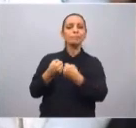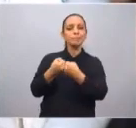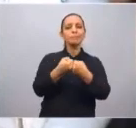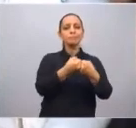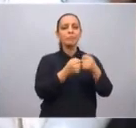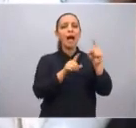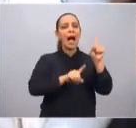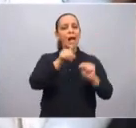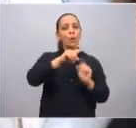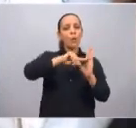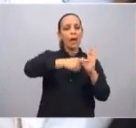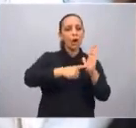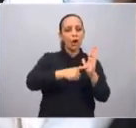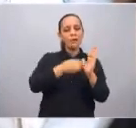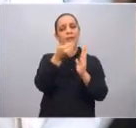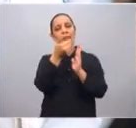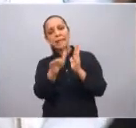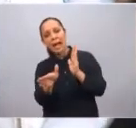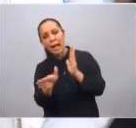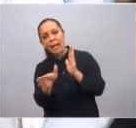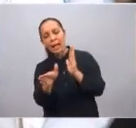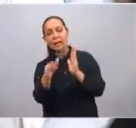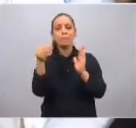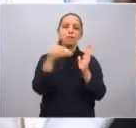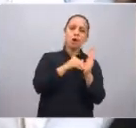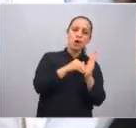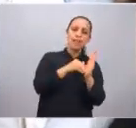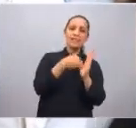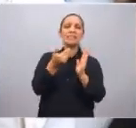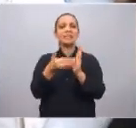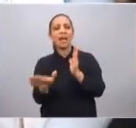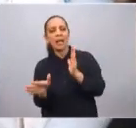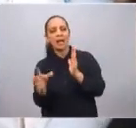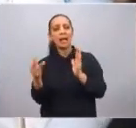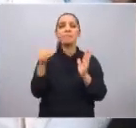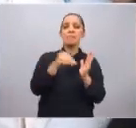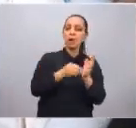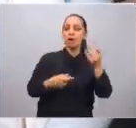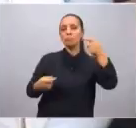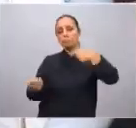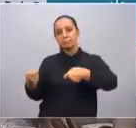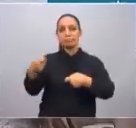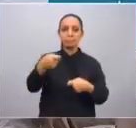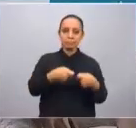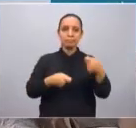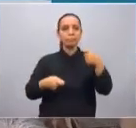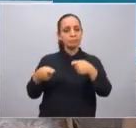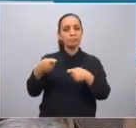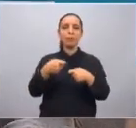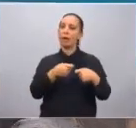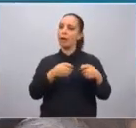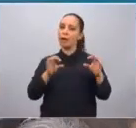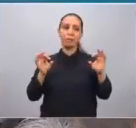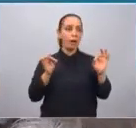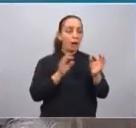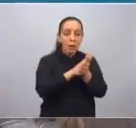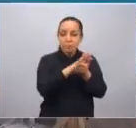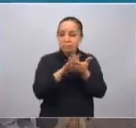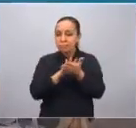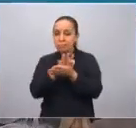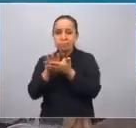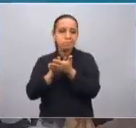elementos, descartan unos de un lado y otros del otro, y entonces van, y luego de ese diálogo y